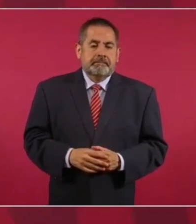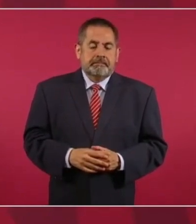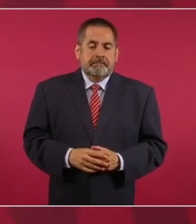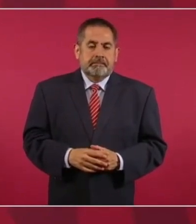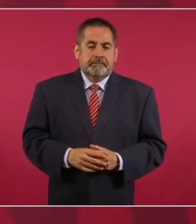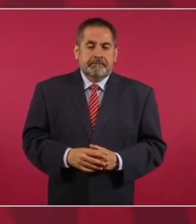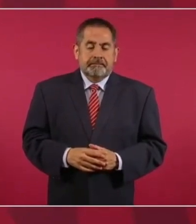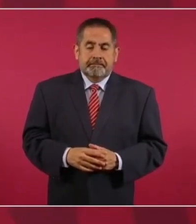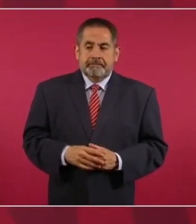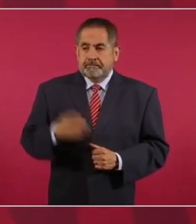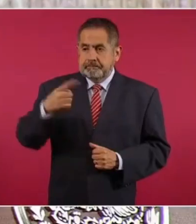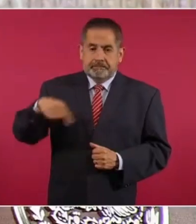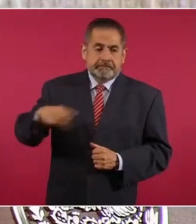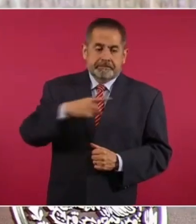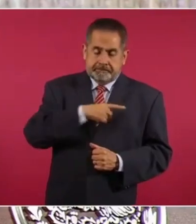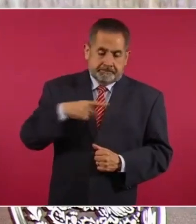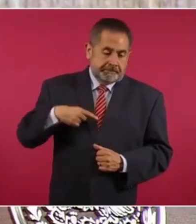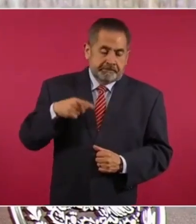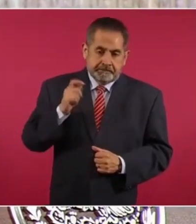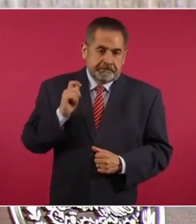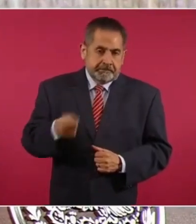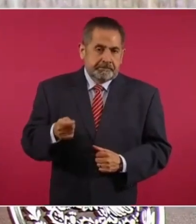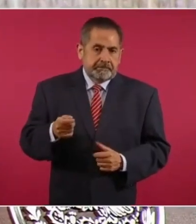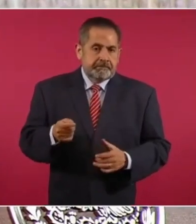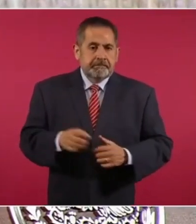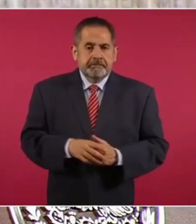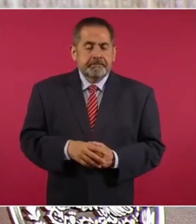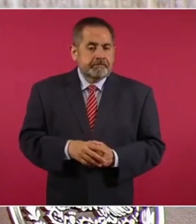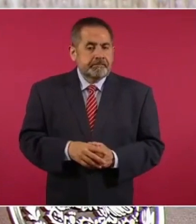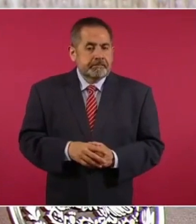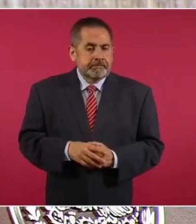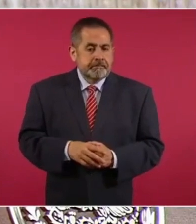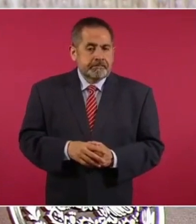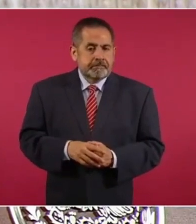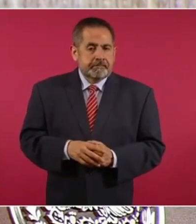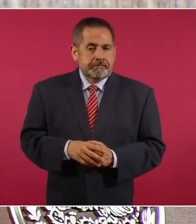Pueden y deben de haber